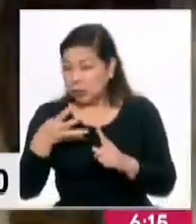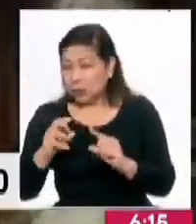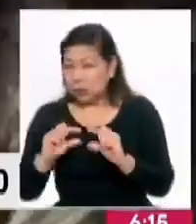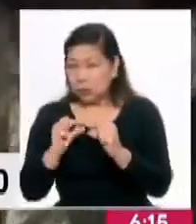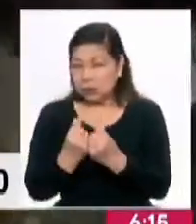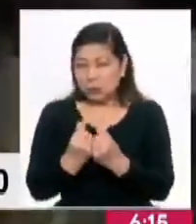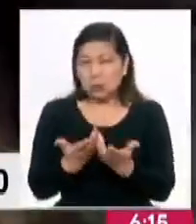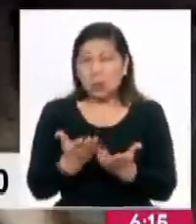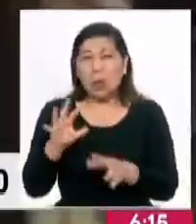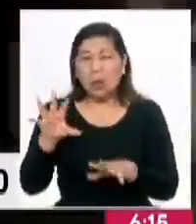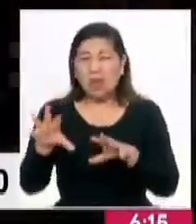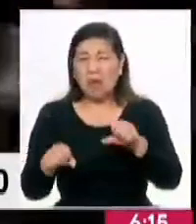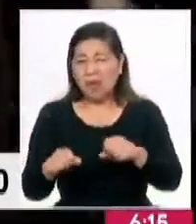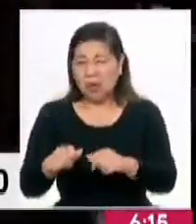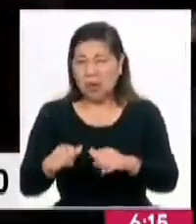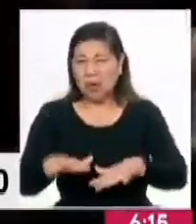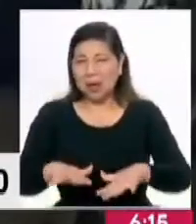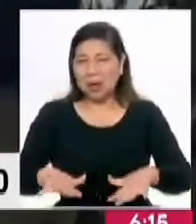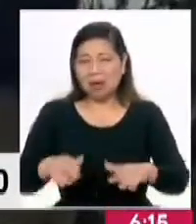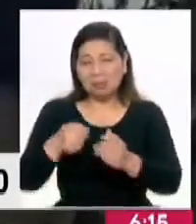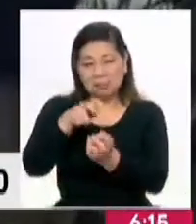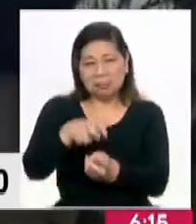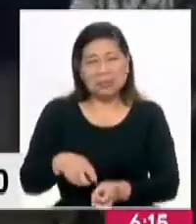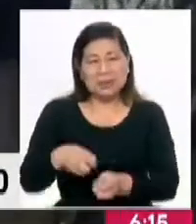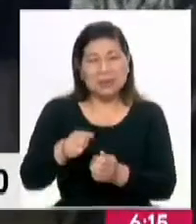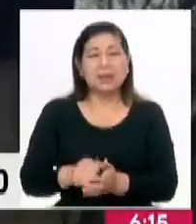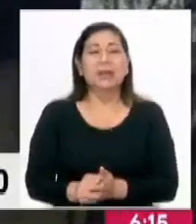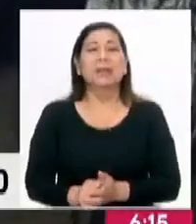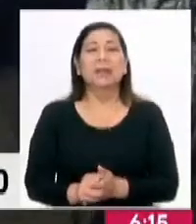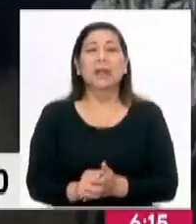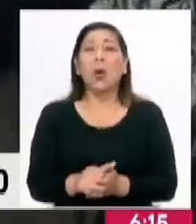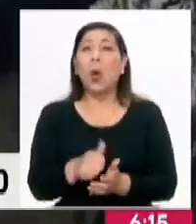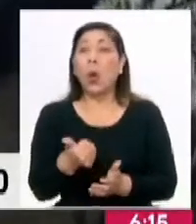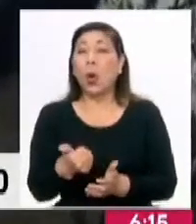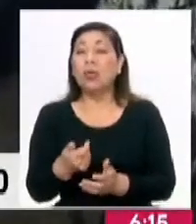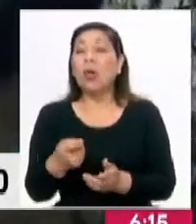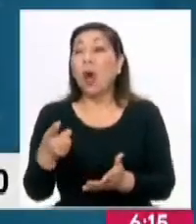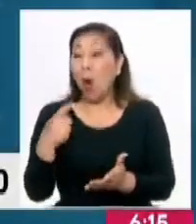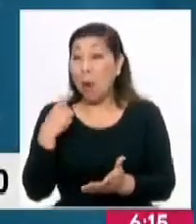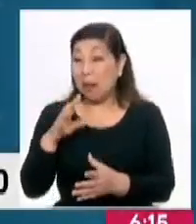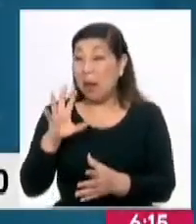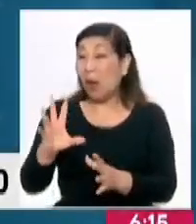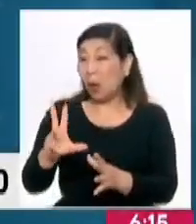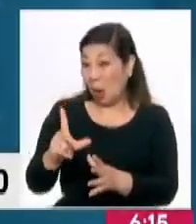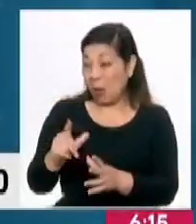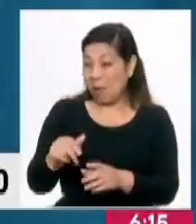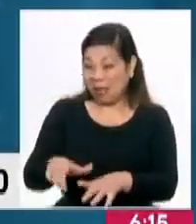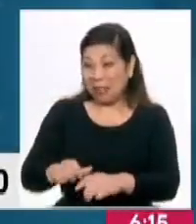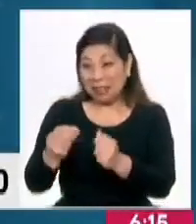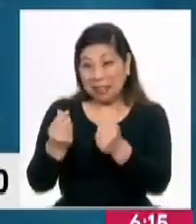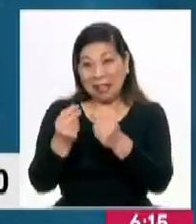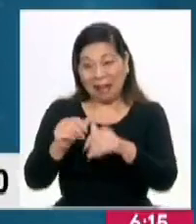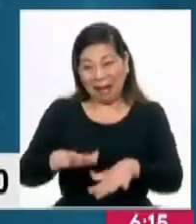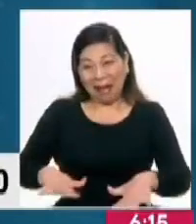organización usurpaba terrenos de la comunidad campesina Capillapata y luego los vendía. Antonio Pesini,